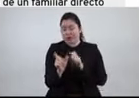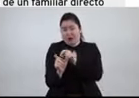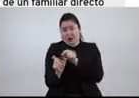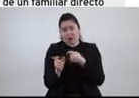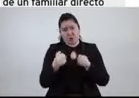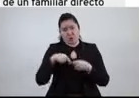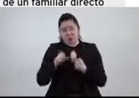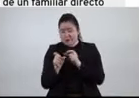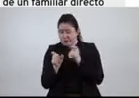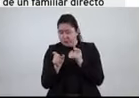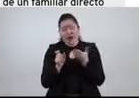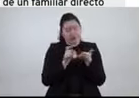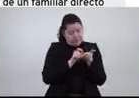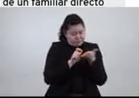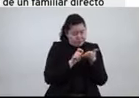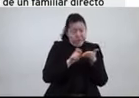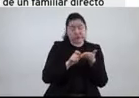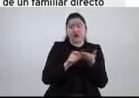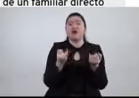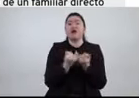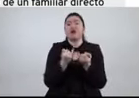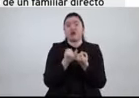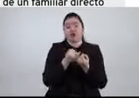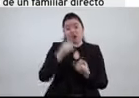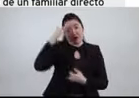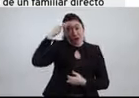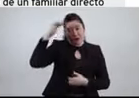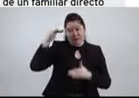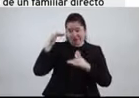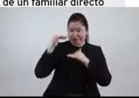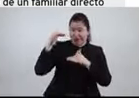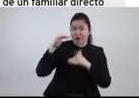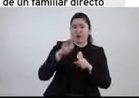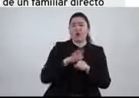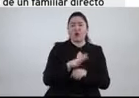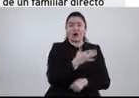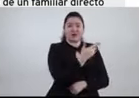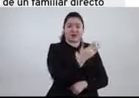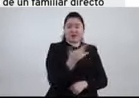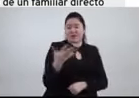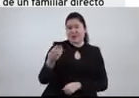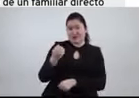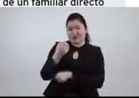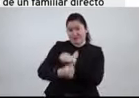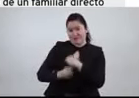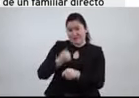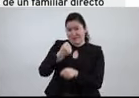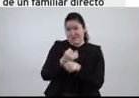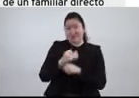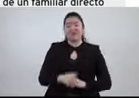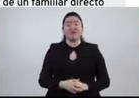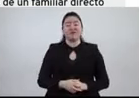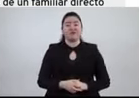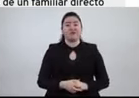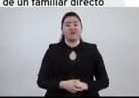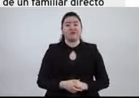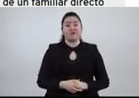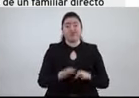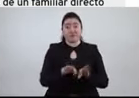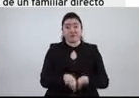la podemos tomar. Acreditar la edad, que estén en el rango de edad, en este caso de 50 a 59 años de edad.